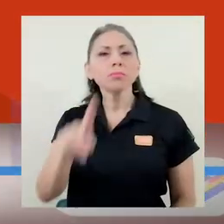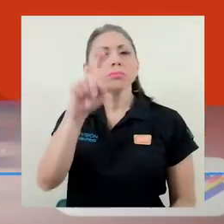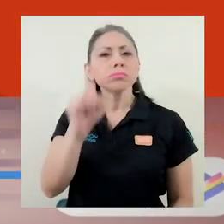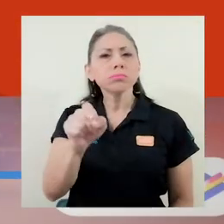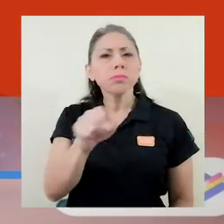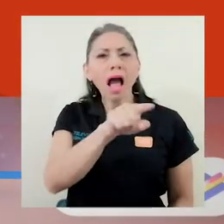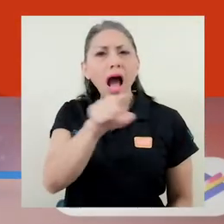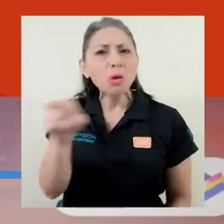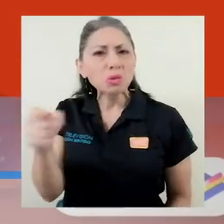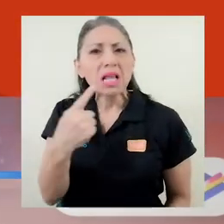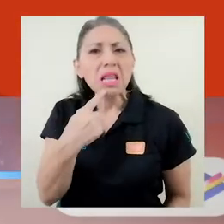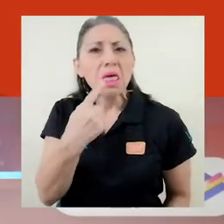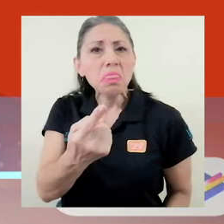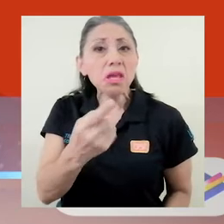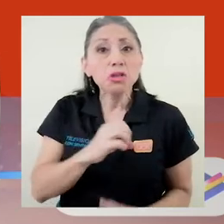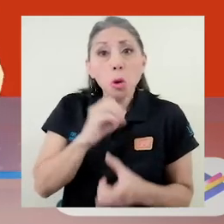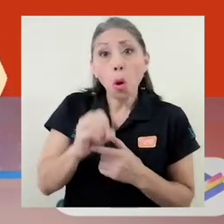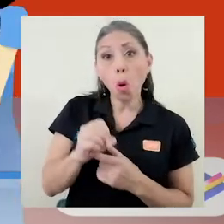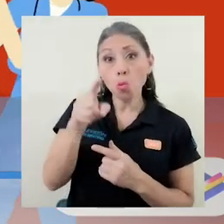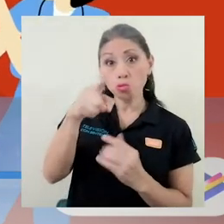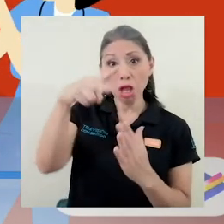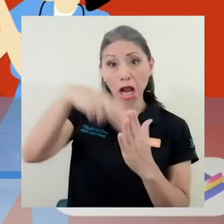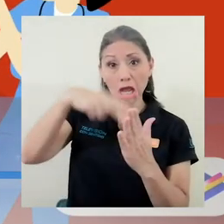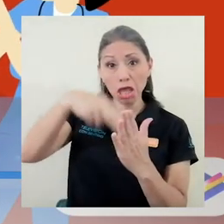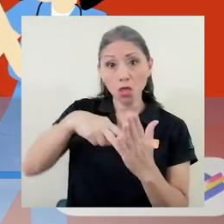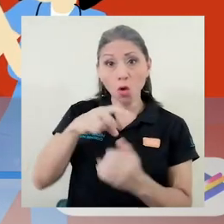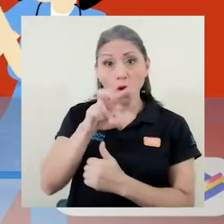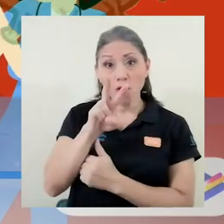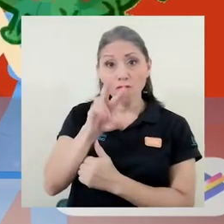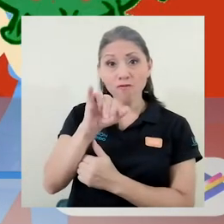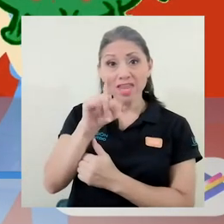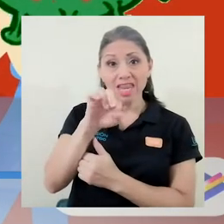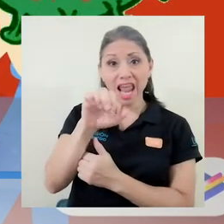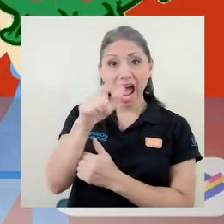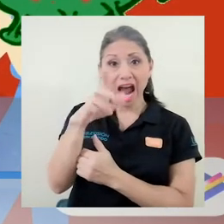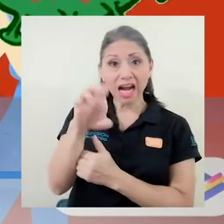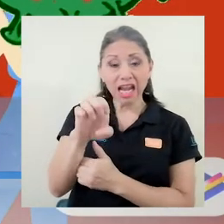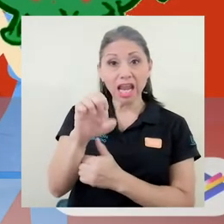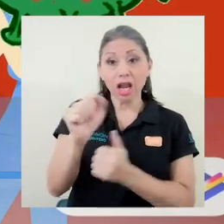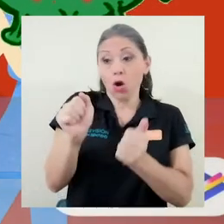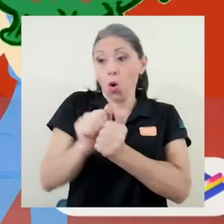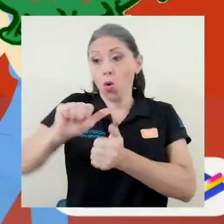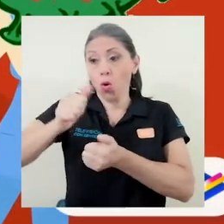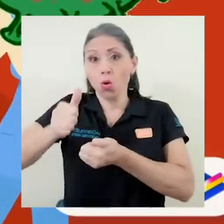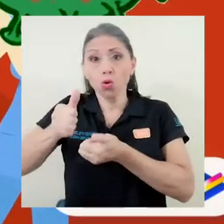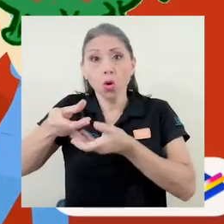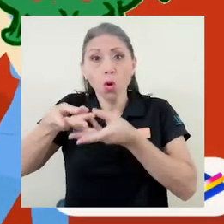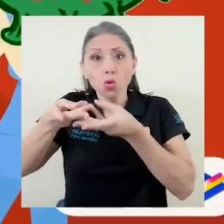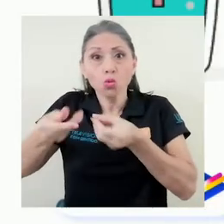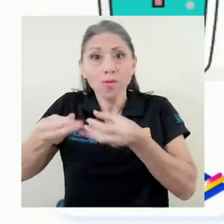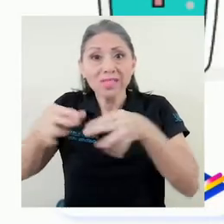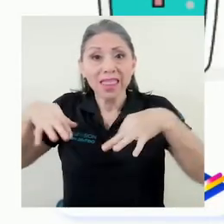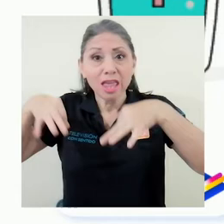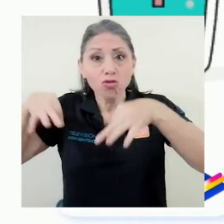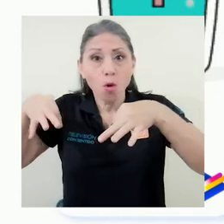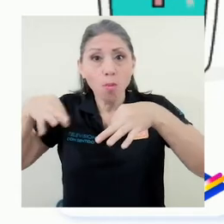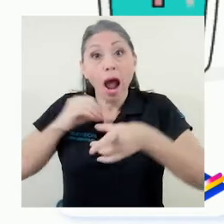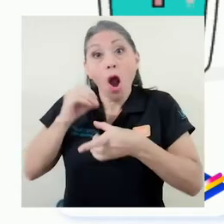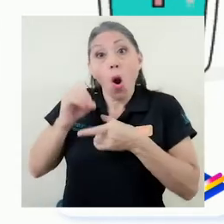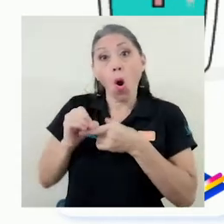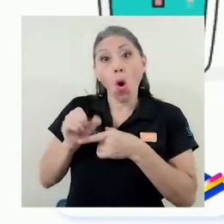¿Le han dicho o ha leído que el vinagre con suavizante de ropa o con cloro eliminan el coronavirus? Esto